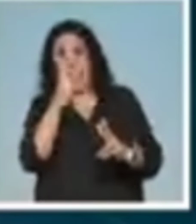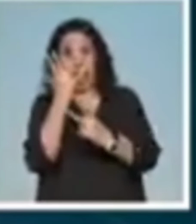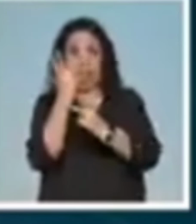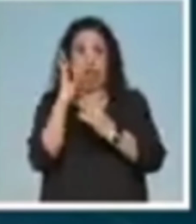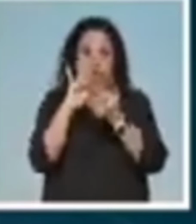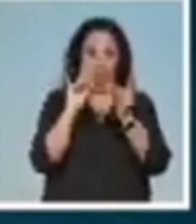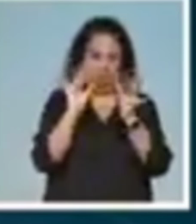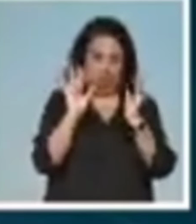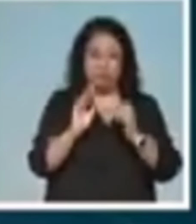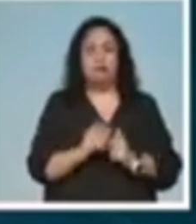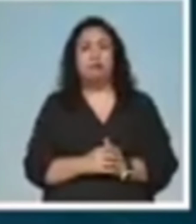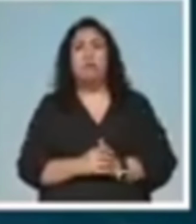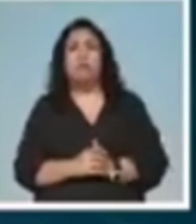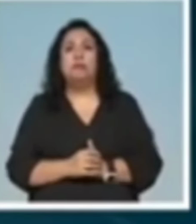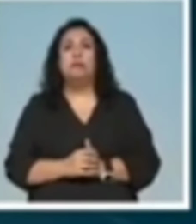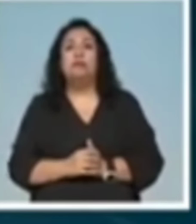organizó.